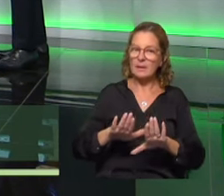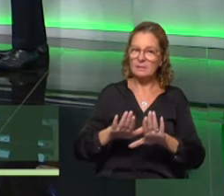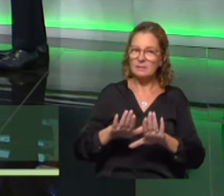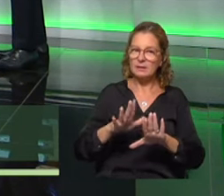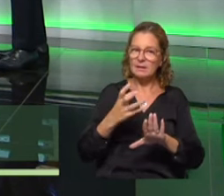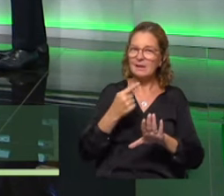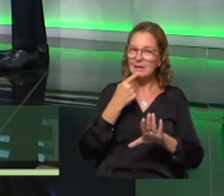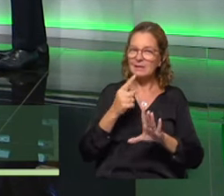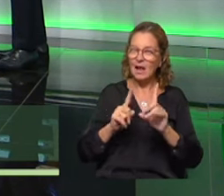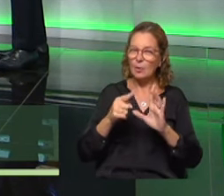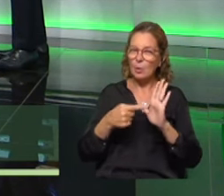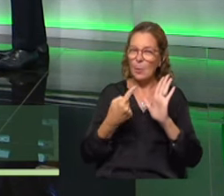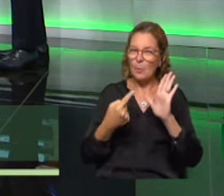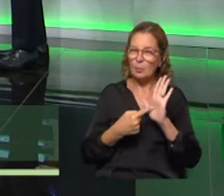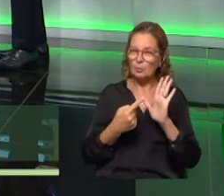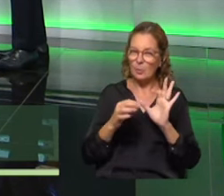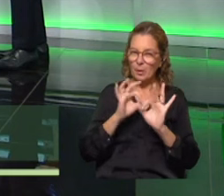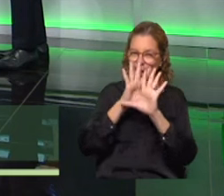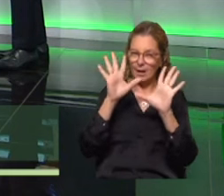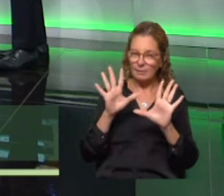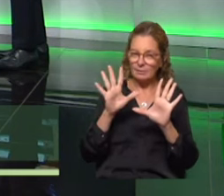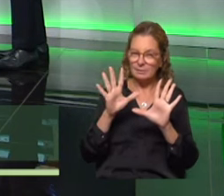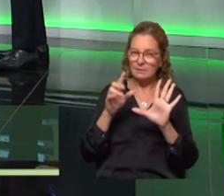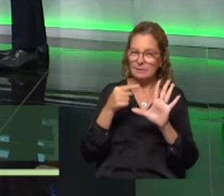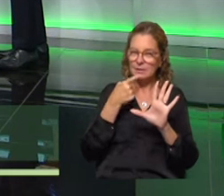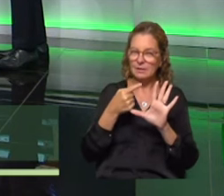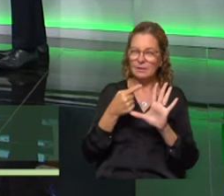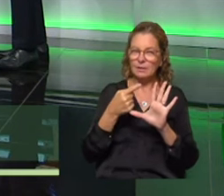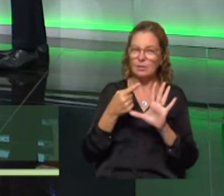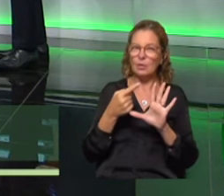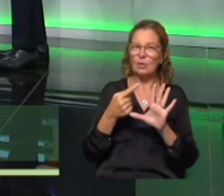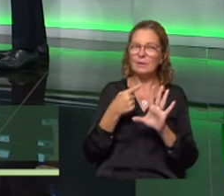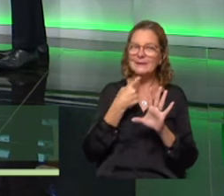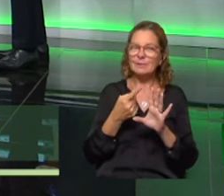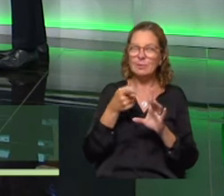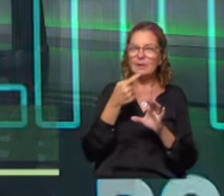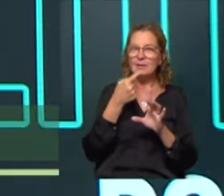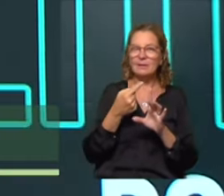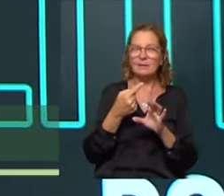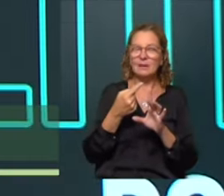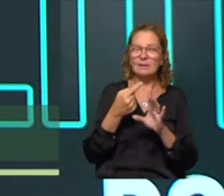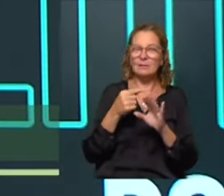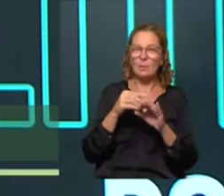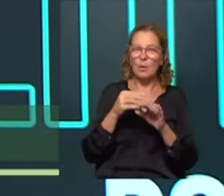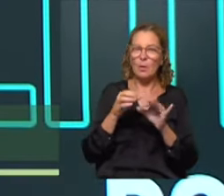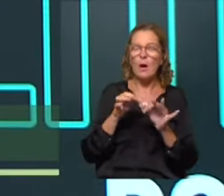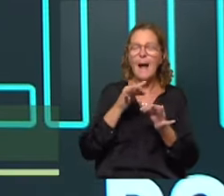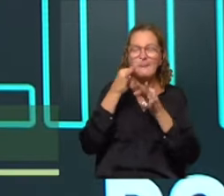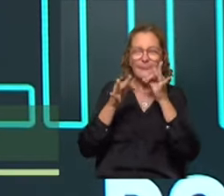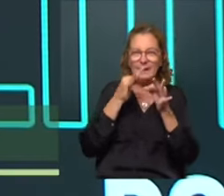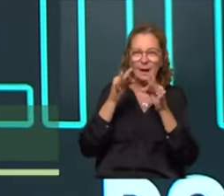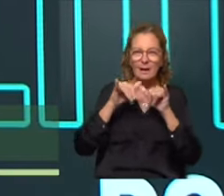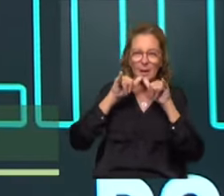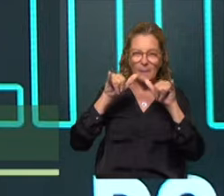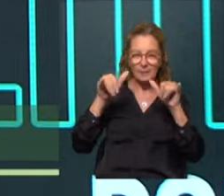quiere marcar algunos puntos muy claros que sirven para lo que decía de una línea argumental en